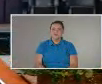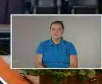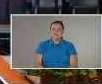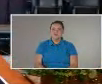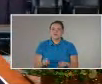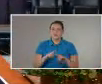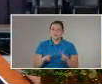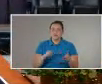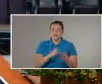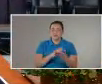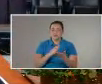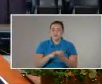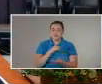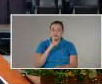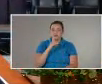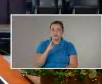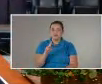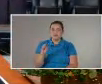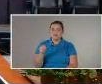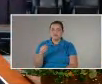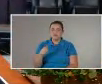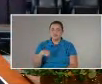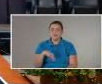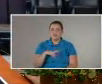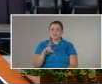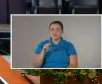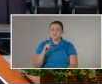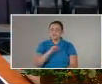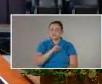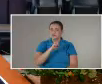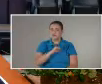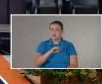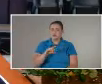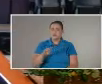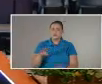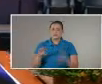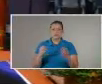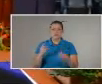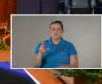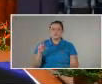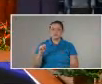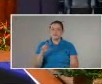Pero la Biblia dice que nosotros no somos como los que no tienen esperanza.